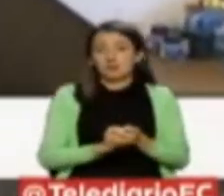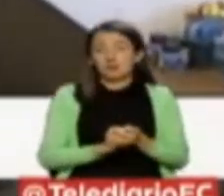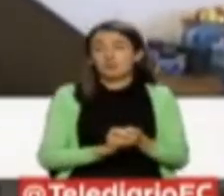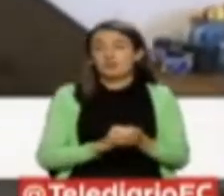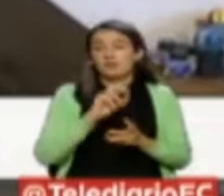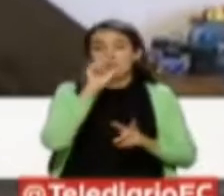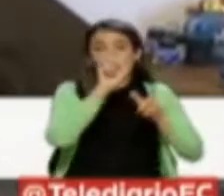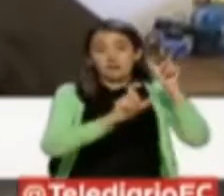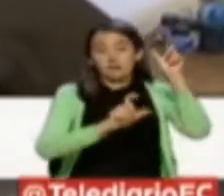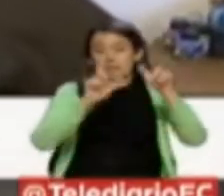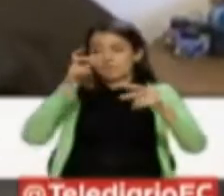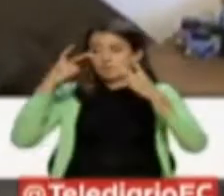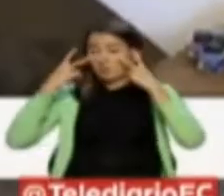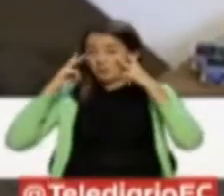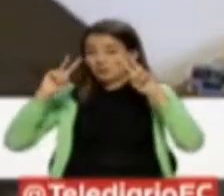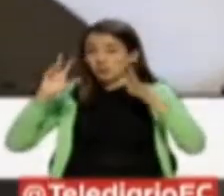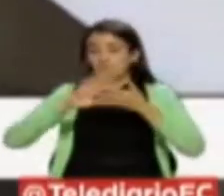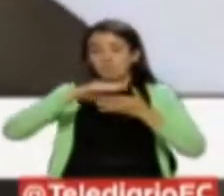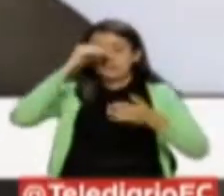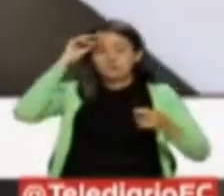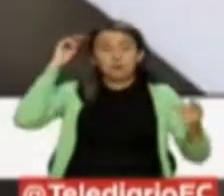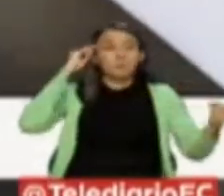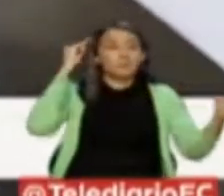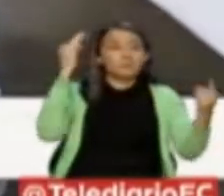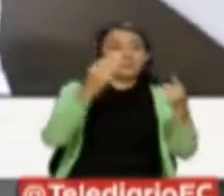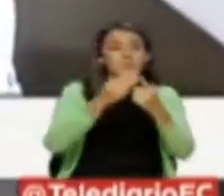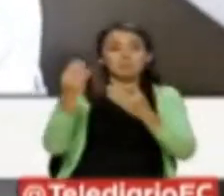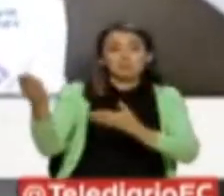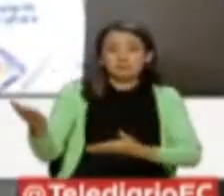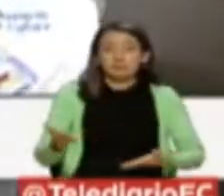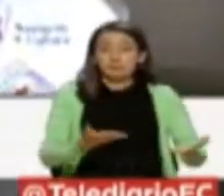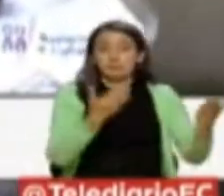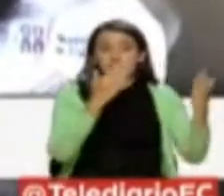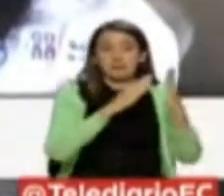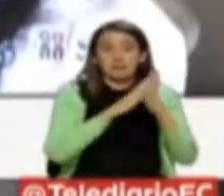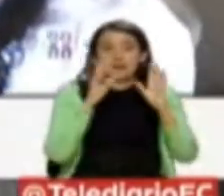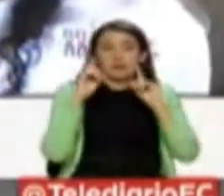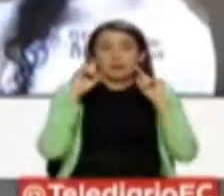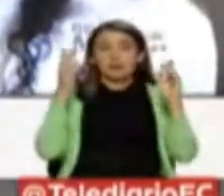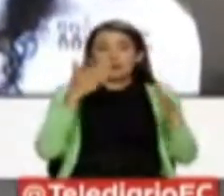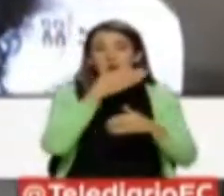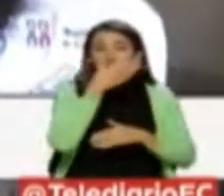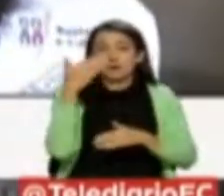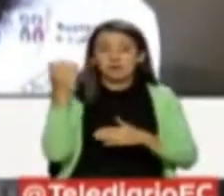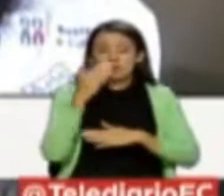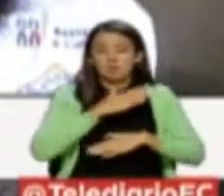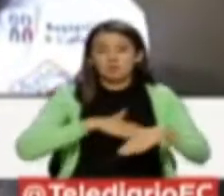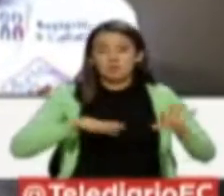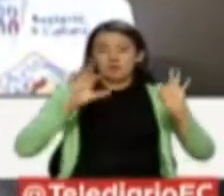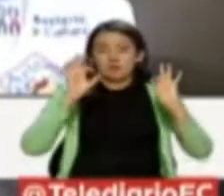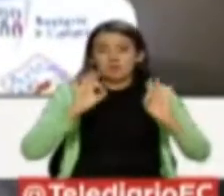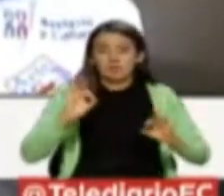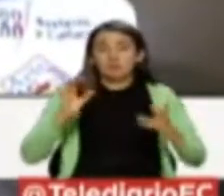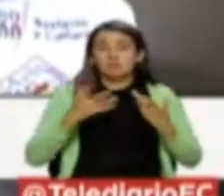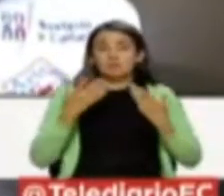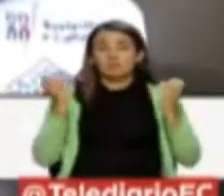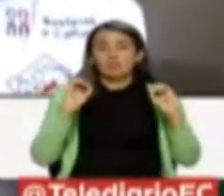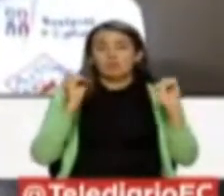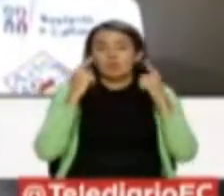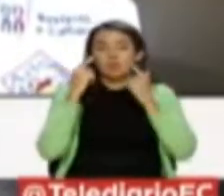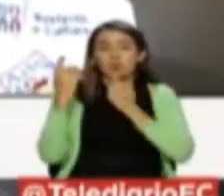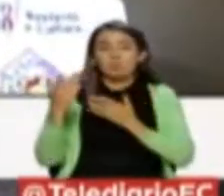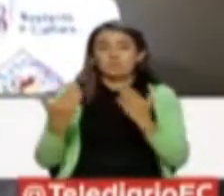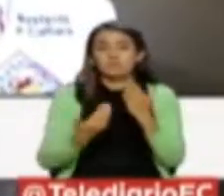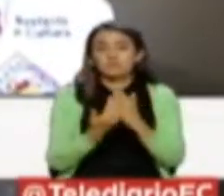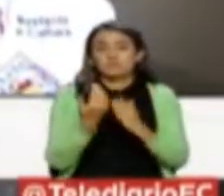gente todavía no sabe apreciar. ¿Qué llamado haría usted para que la gente entienda mejor el trabajo que cuesta, el trabajo que implica hacer una de